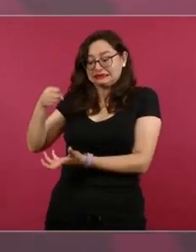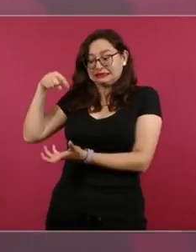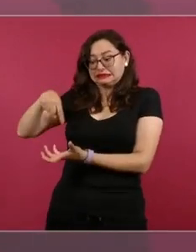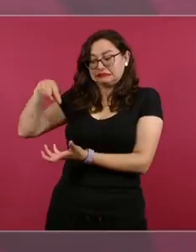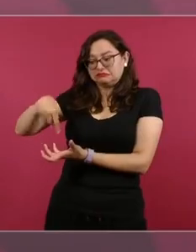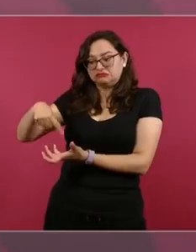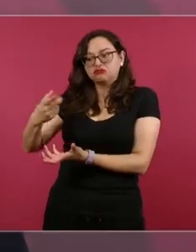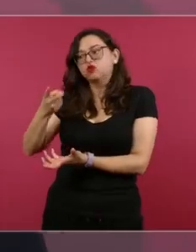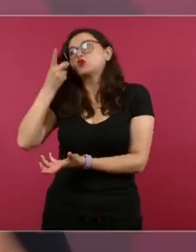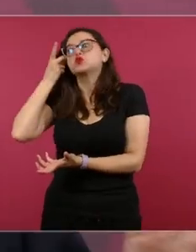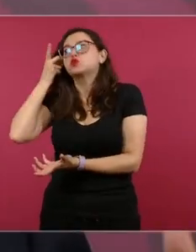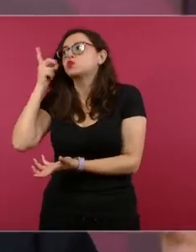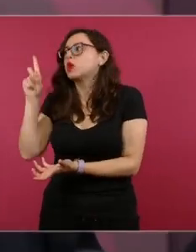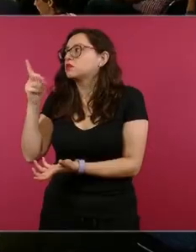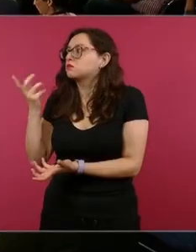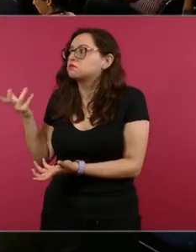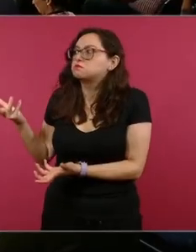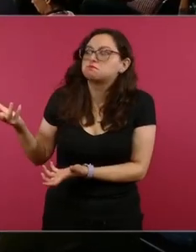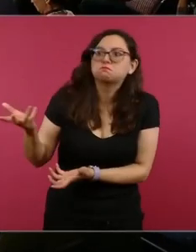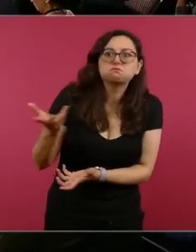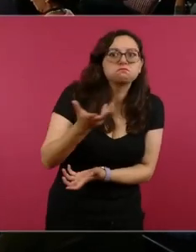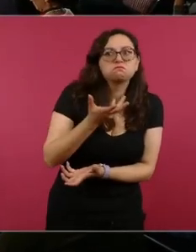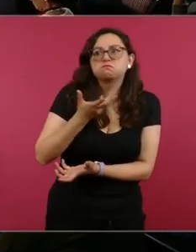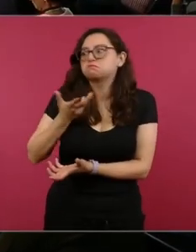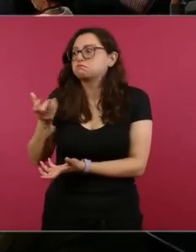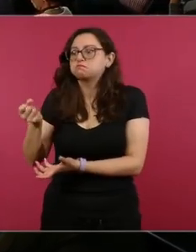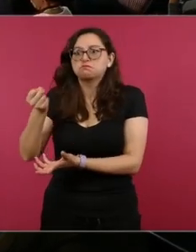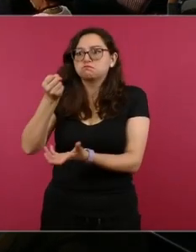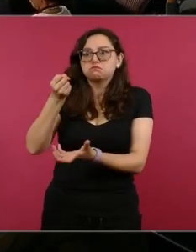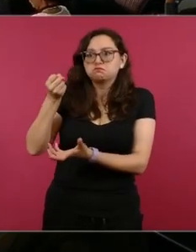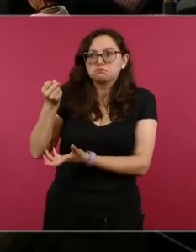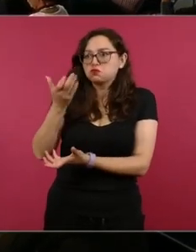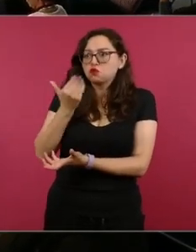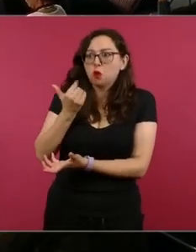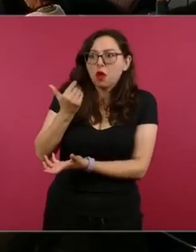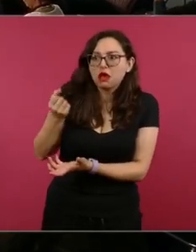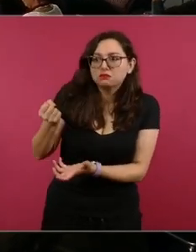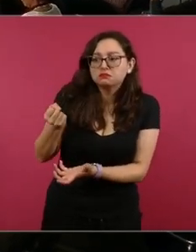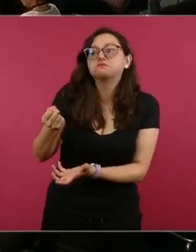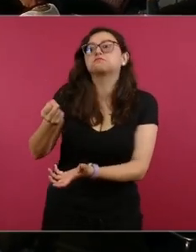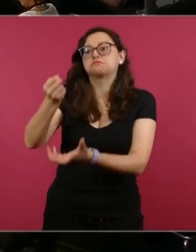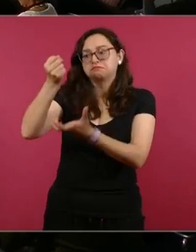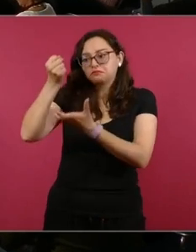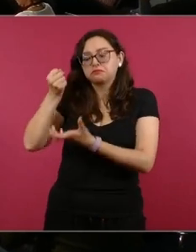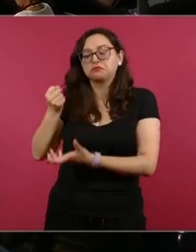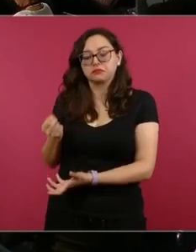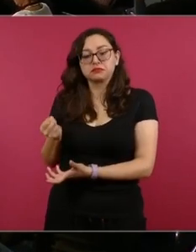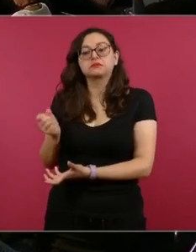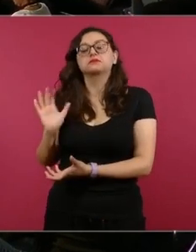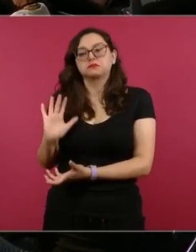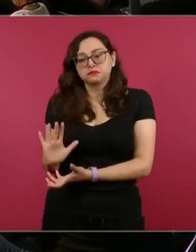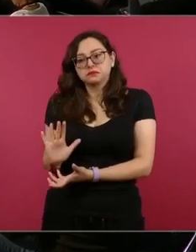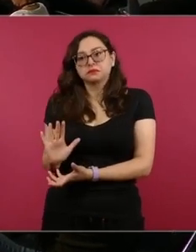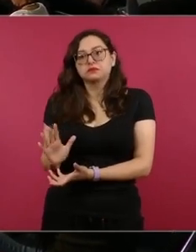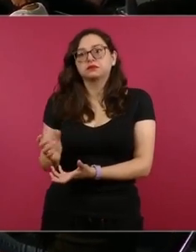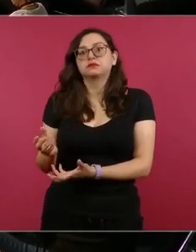dejando garantizado el derecho del trabajador que no solicitó en su